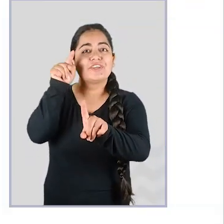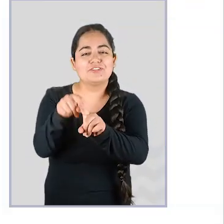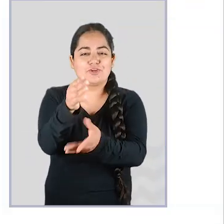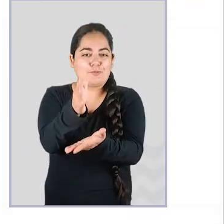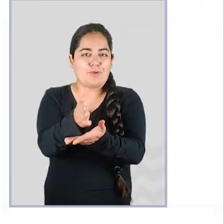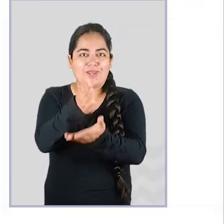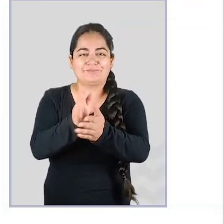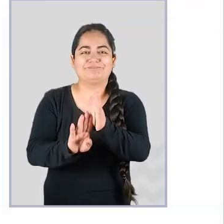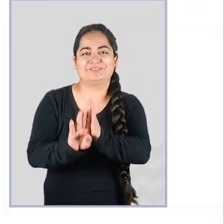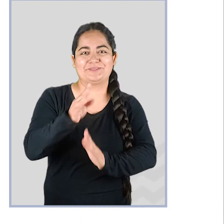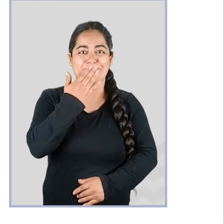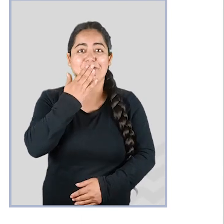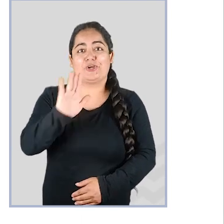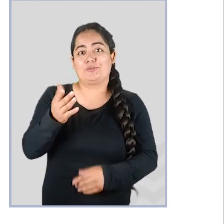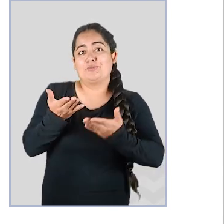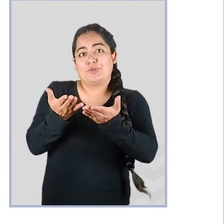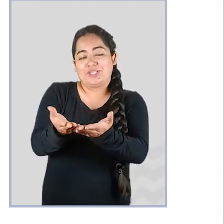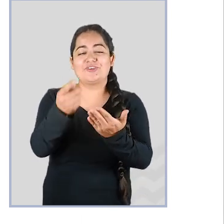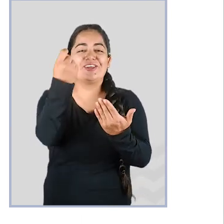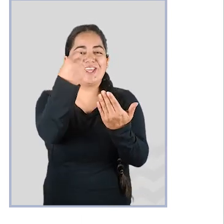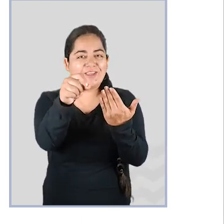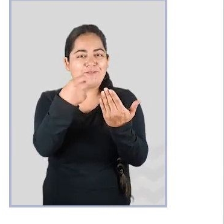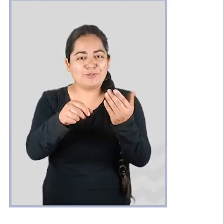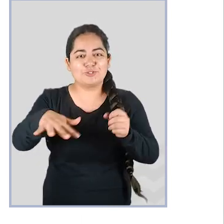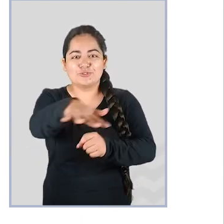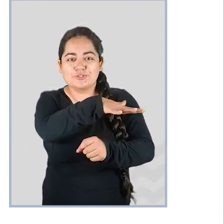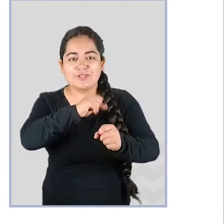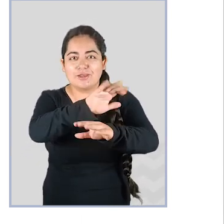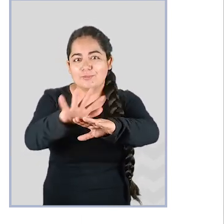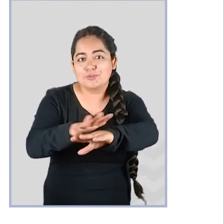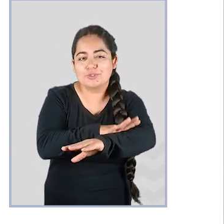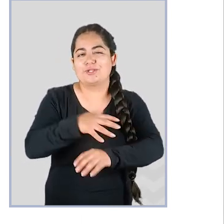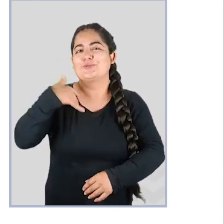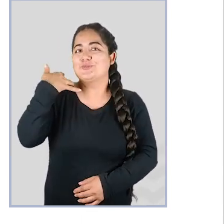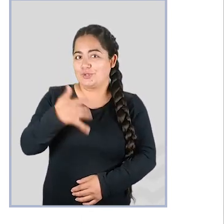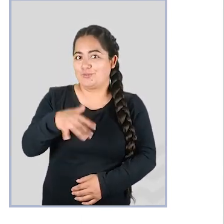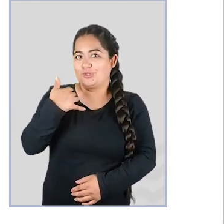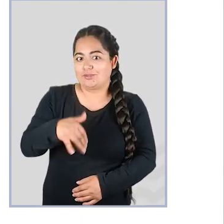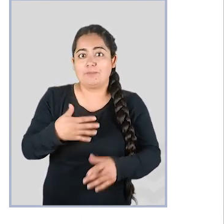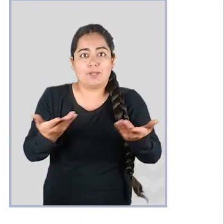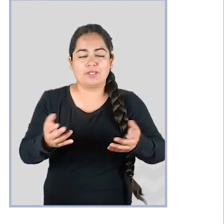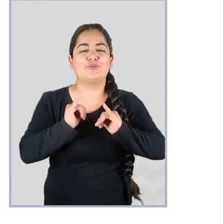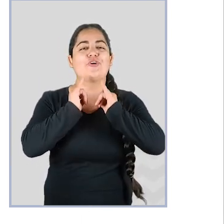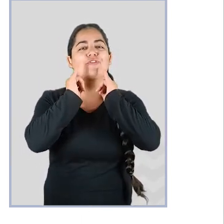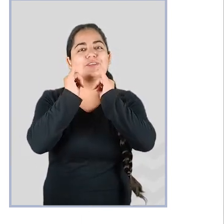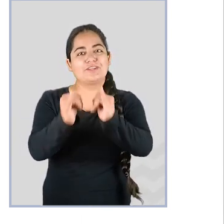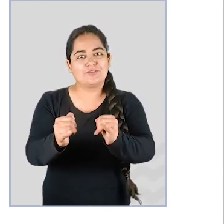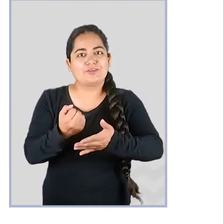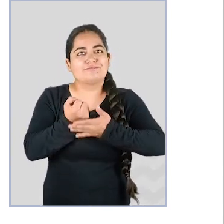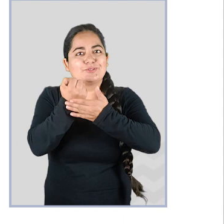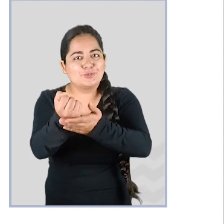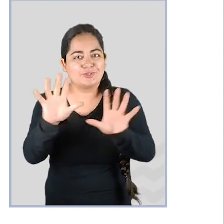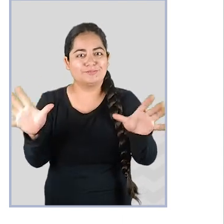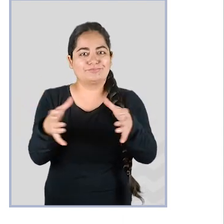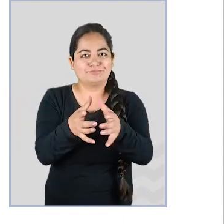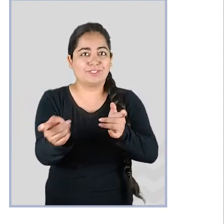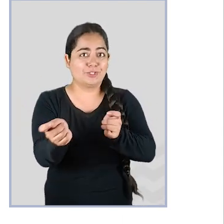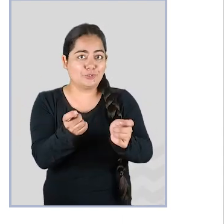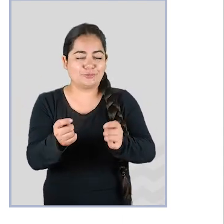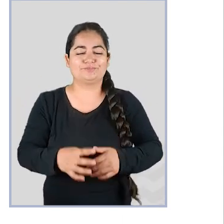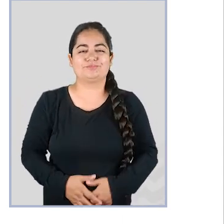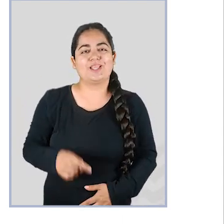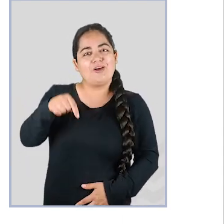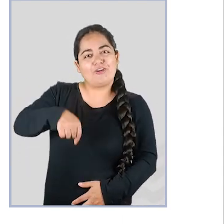escolar integral, por lo que la evaluación socioemocional es esencial en nuestro objetivo de entregar información útil para la gestión.